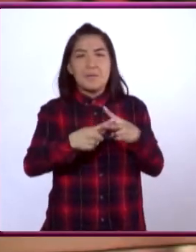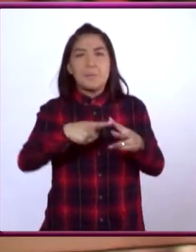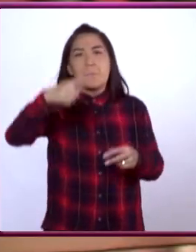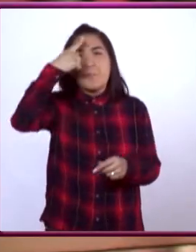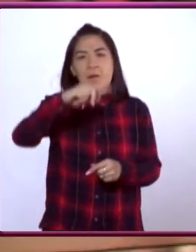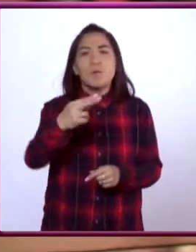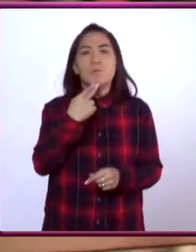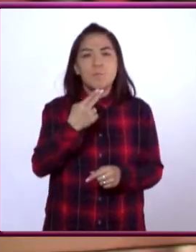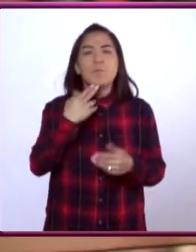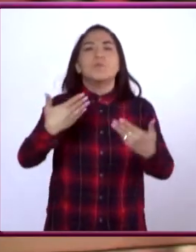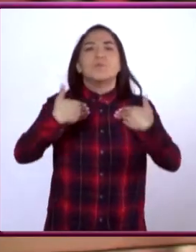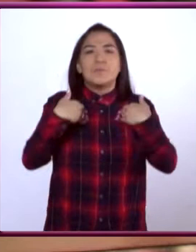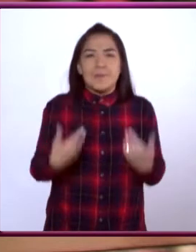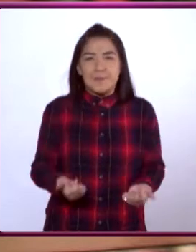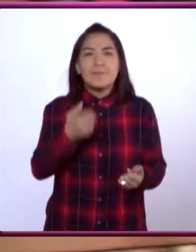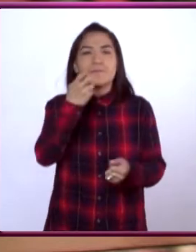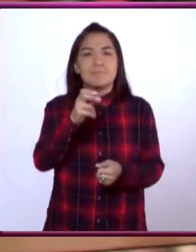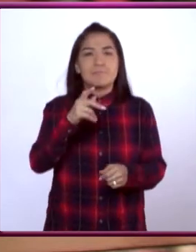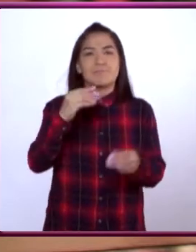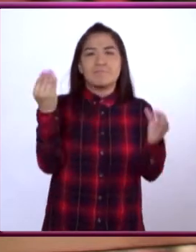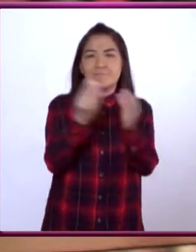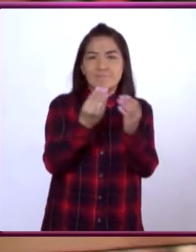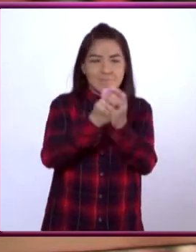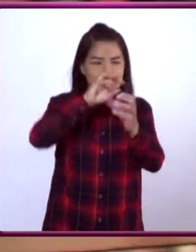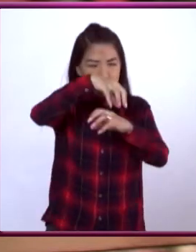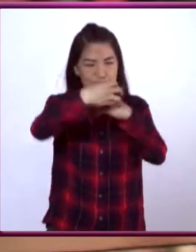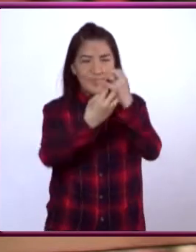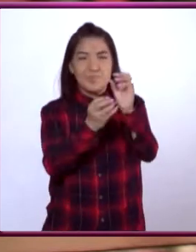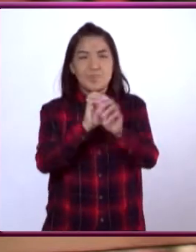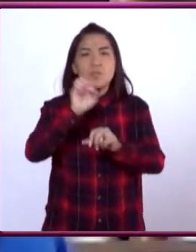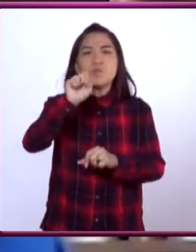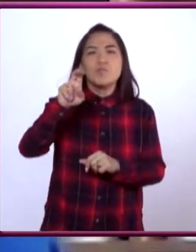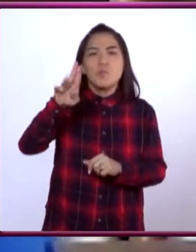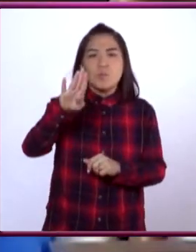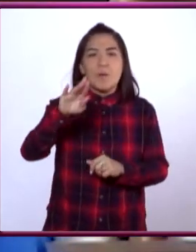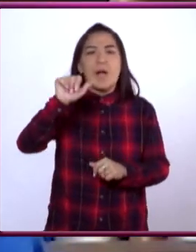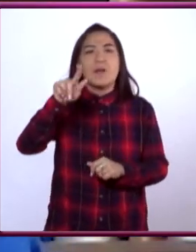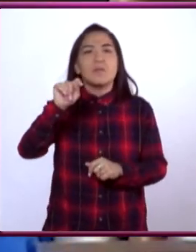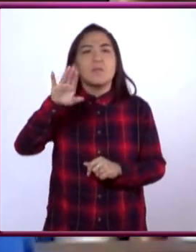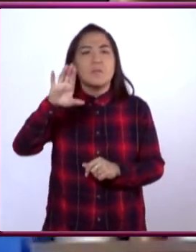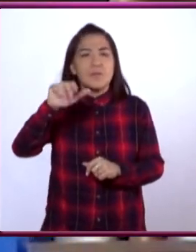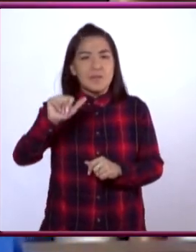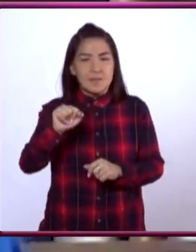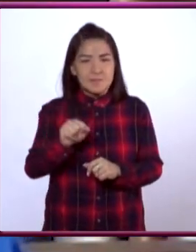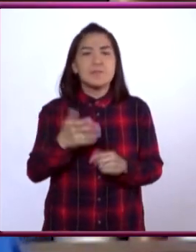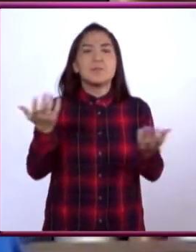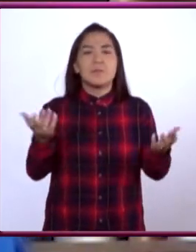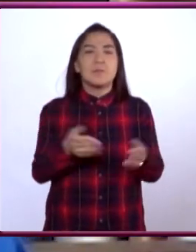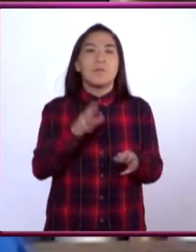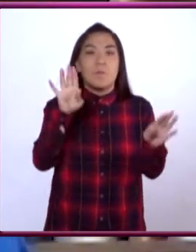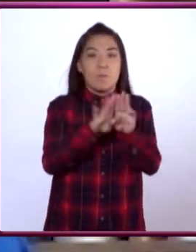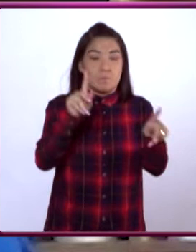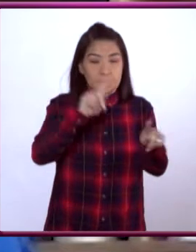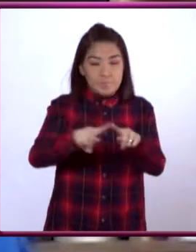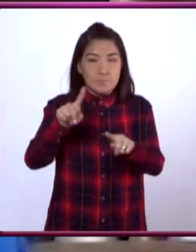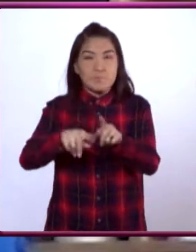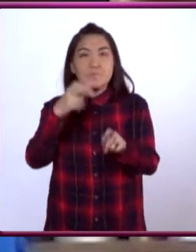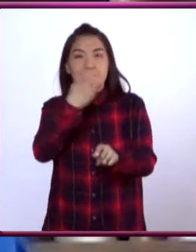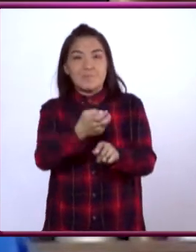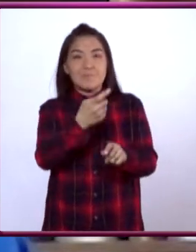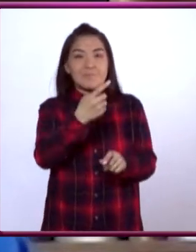que se utilizan para entender las partículas subatómicas? Bueno, aquí también hablar de modelos